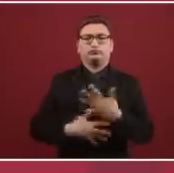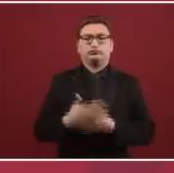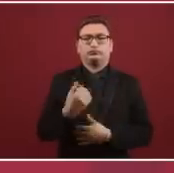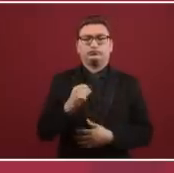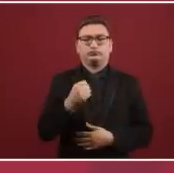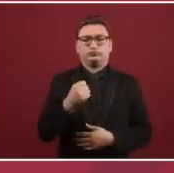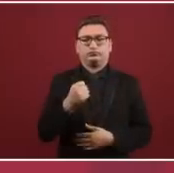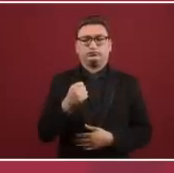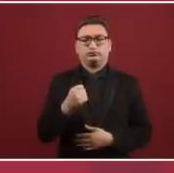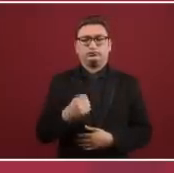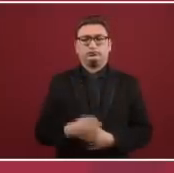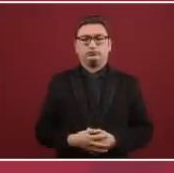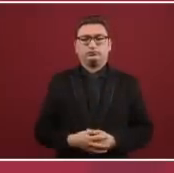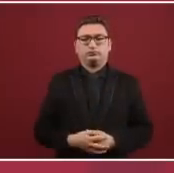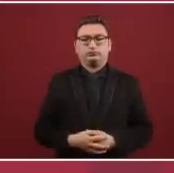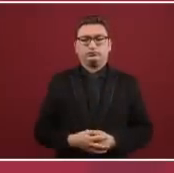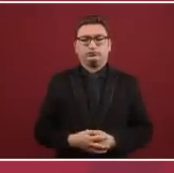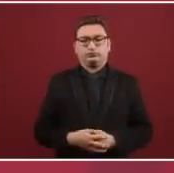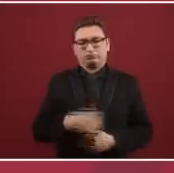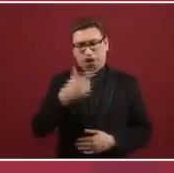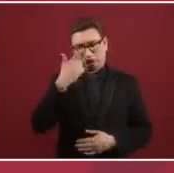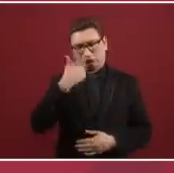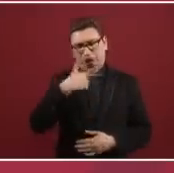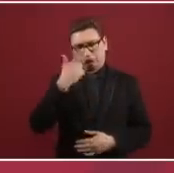septiembre por la noche